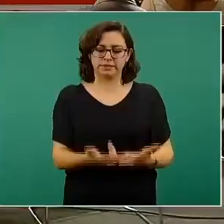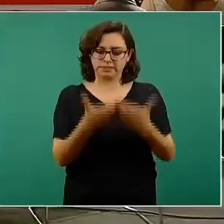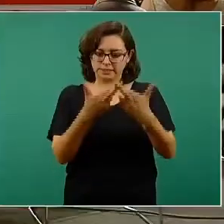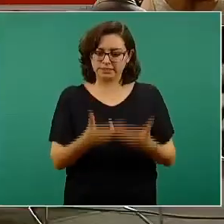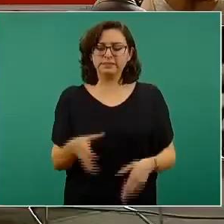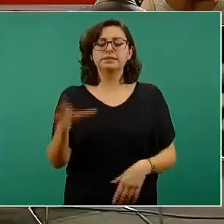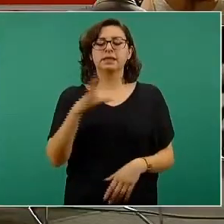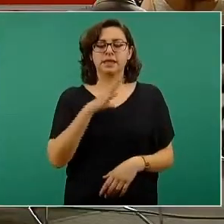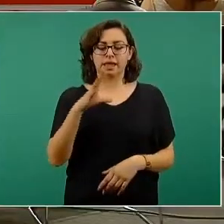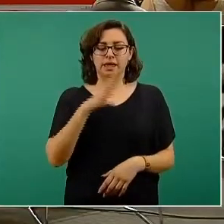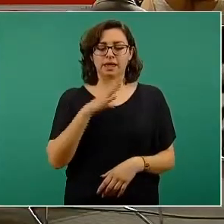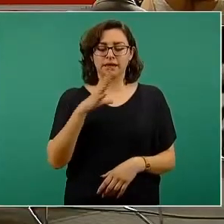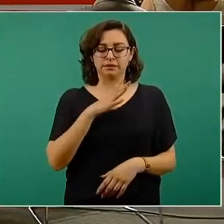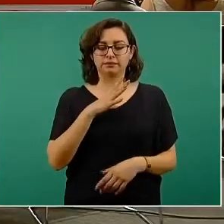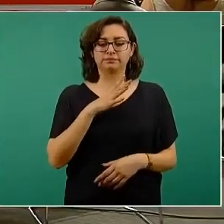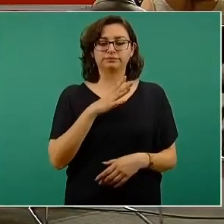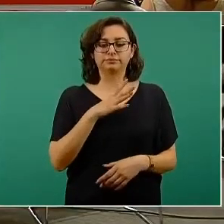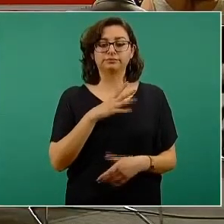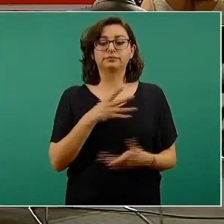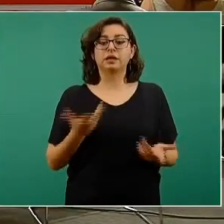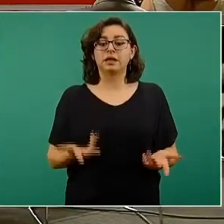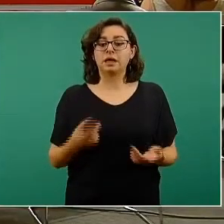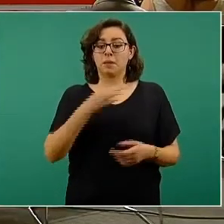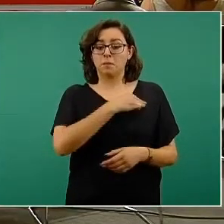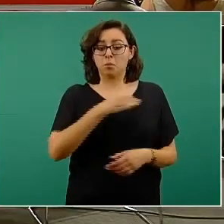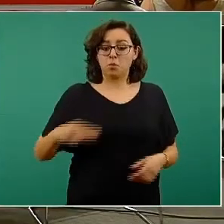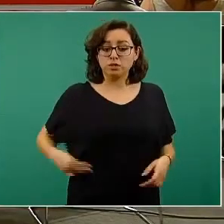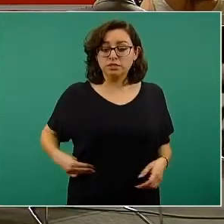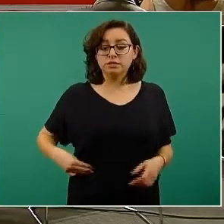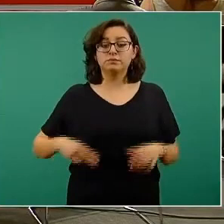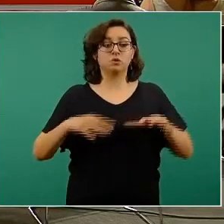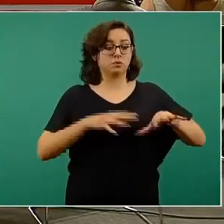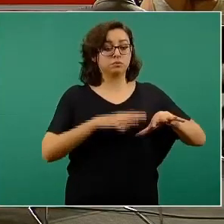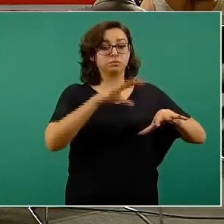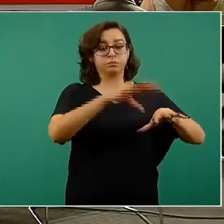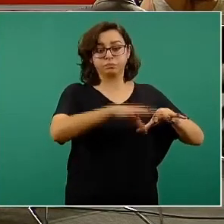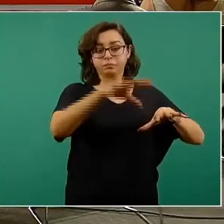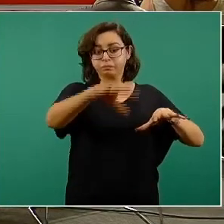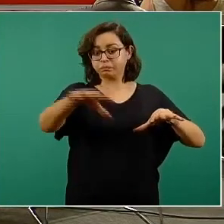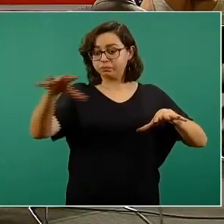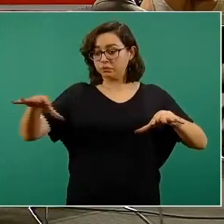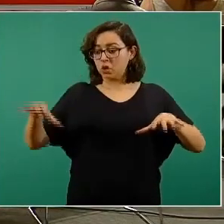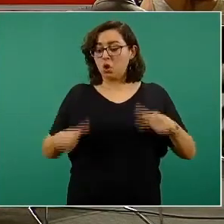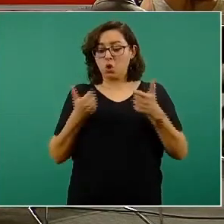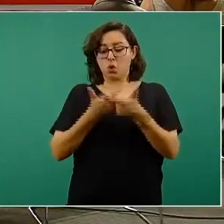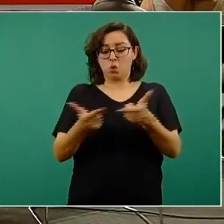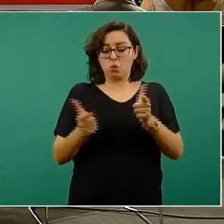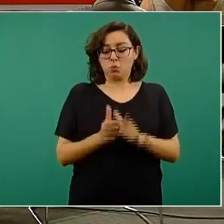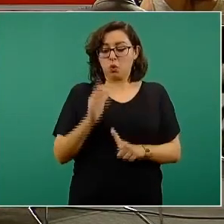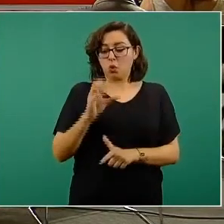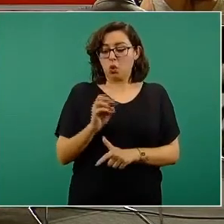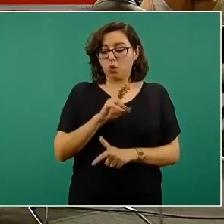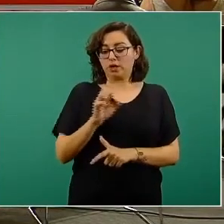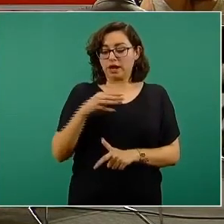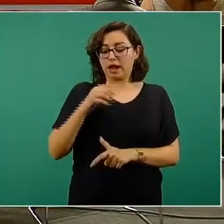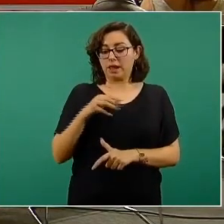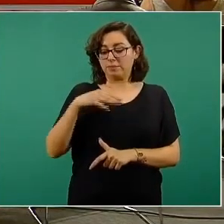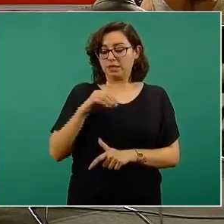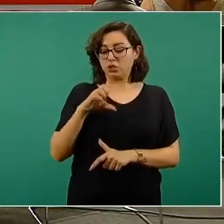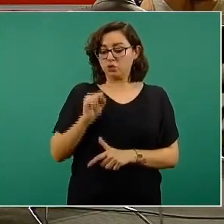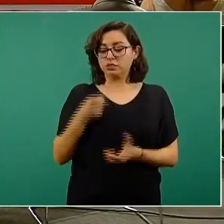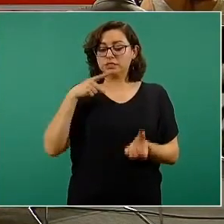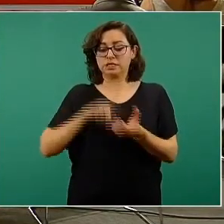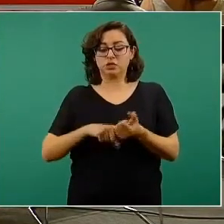Y en el trabajo de organización territorial de las brigadas Correcaminos están conformadas por 12